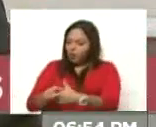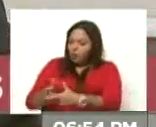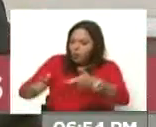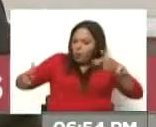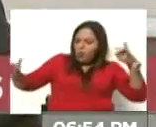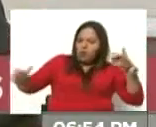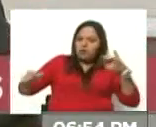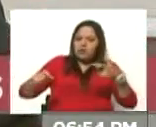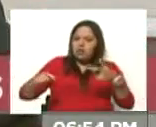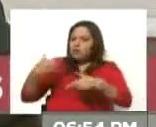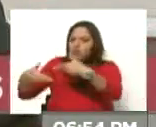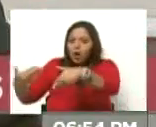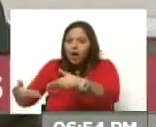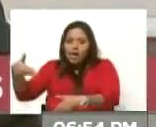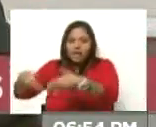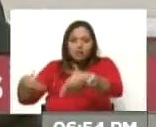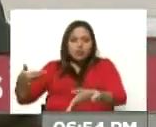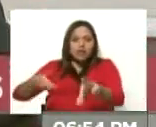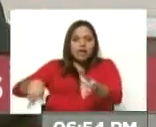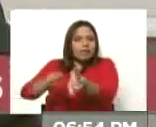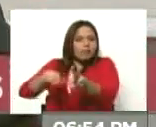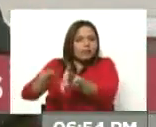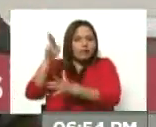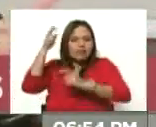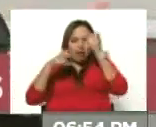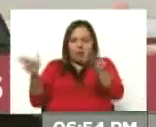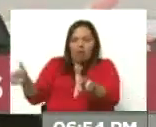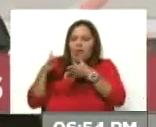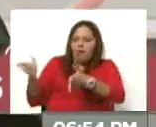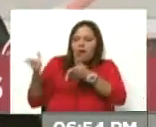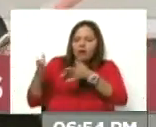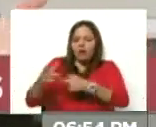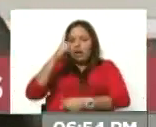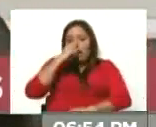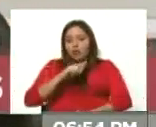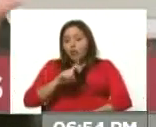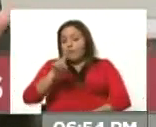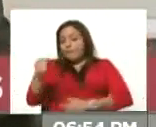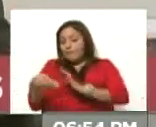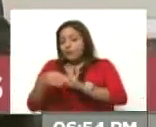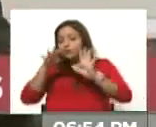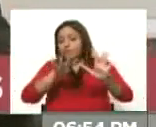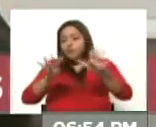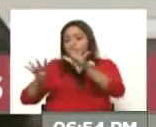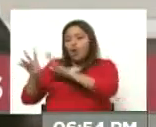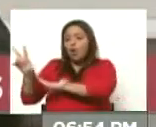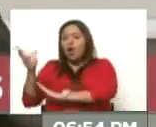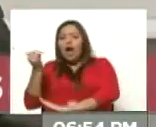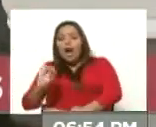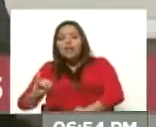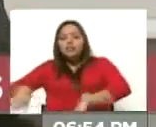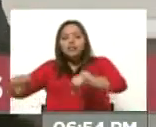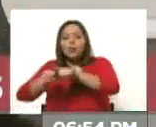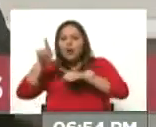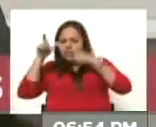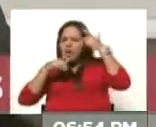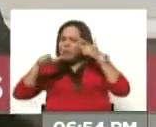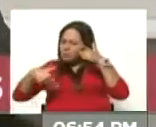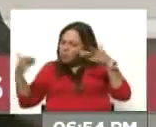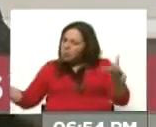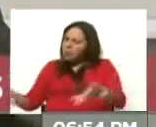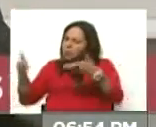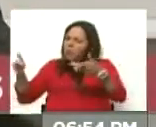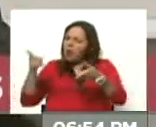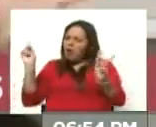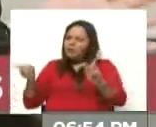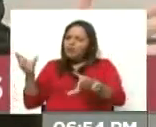elecciones que vinieron después entonces obviamente el hecho de que en el 98 hayamos tenido un fenómeno como el de chávez puede servir de aliciente a muchos actores políticos